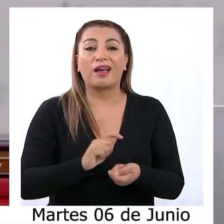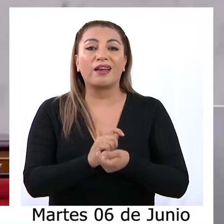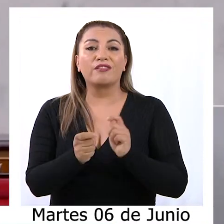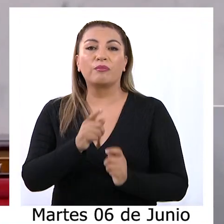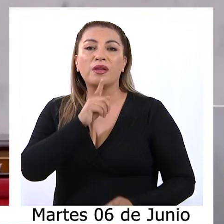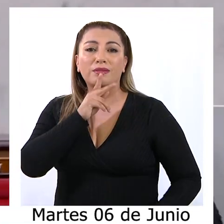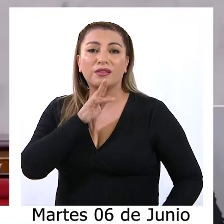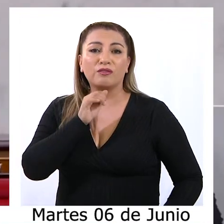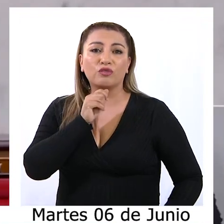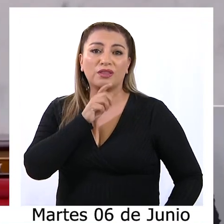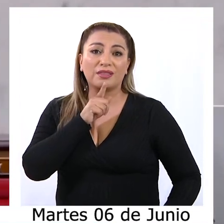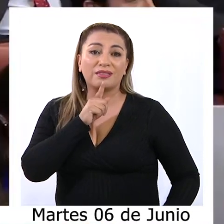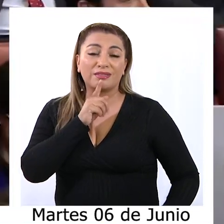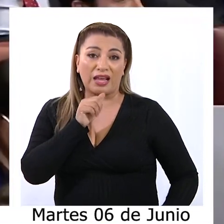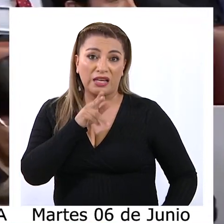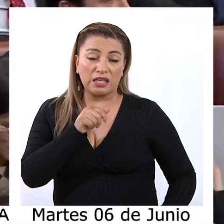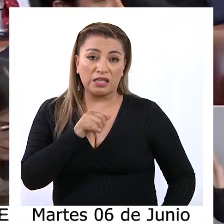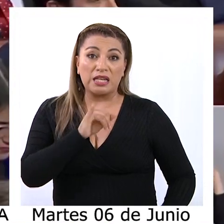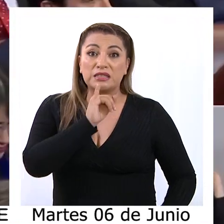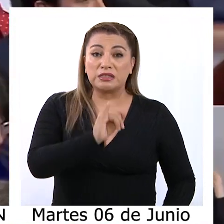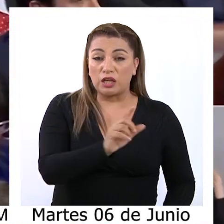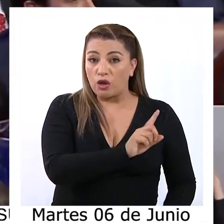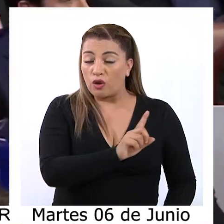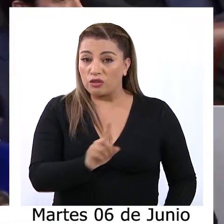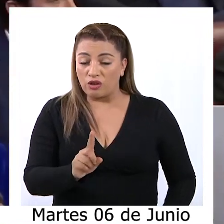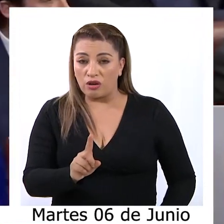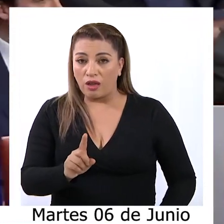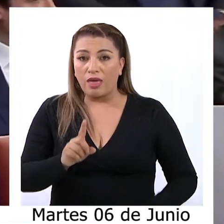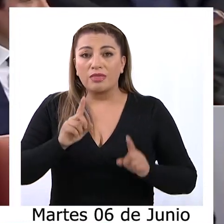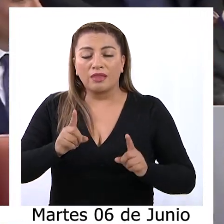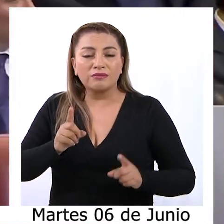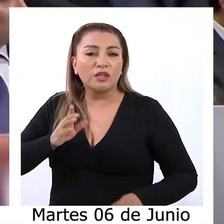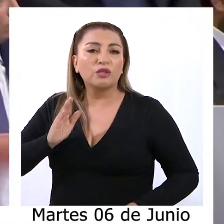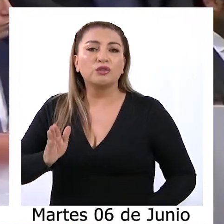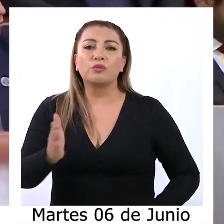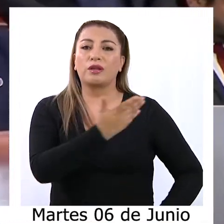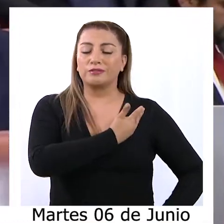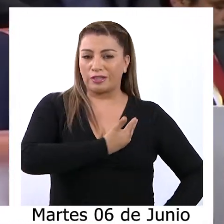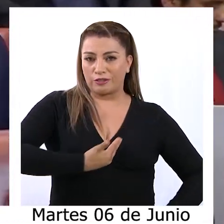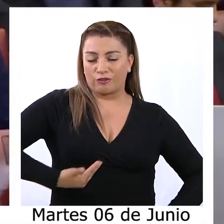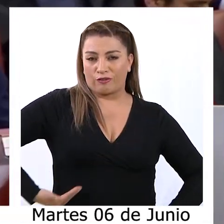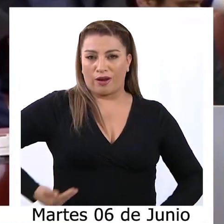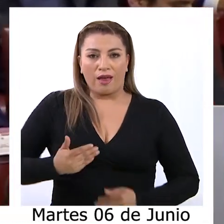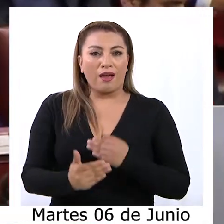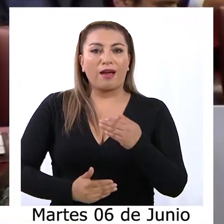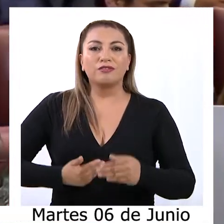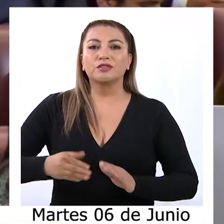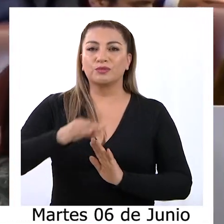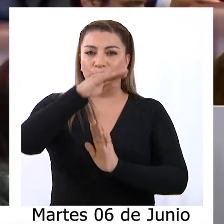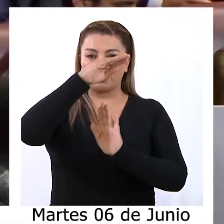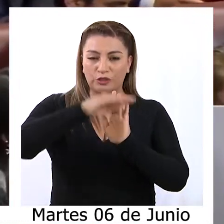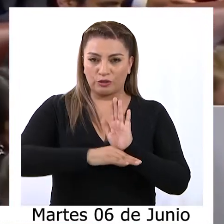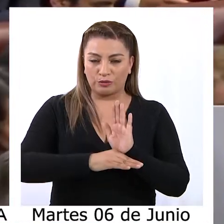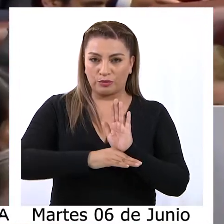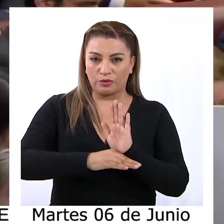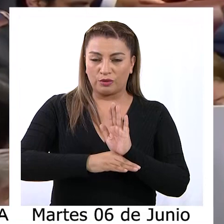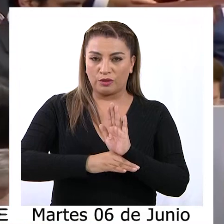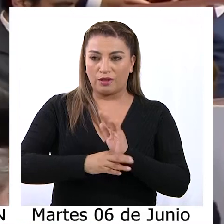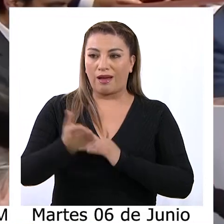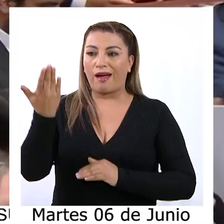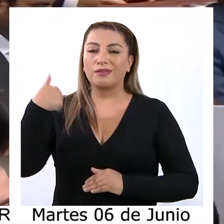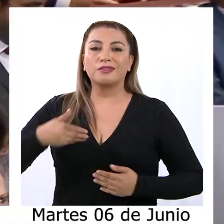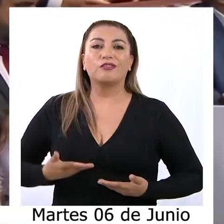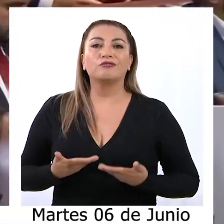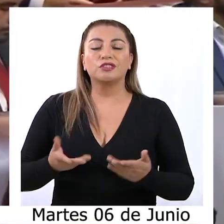reforma tributaria. Con o sin reforma, dijo, hay que seguir gobernando y avanzando en el programa ofrecido